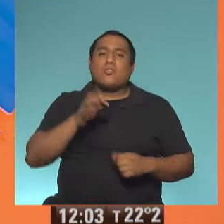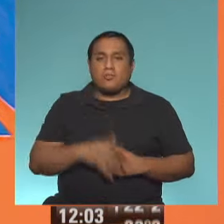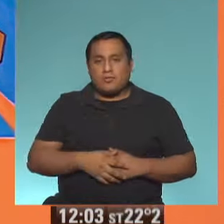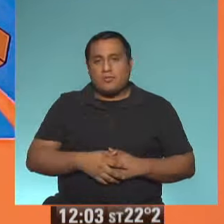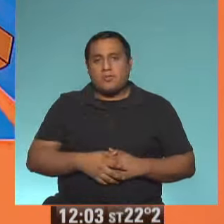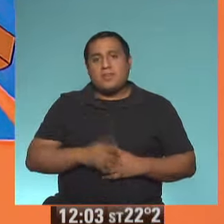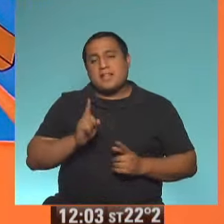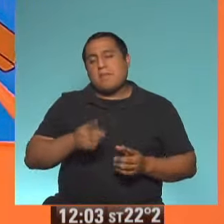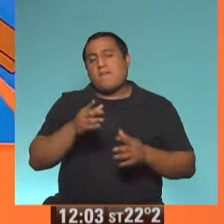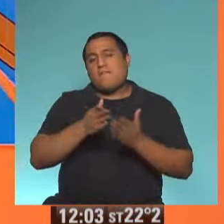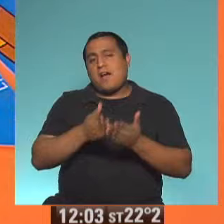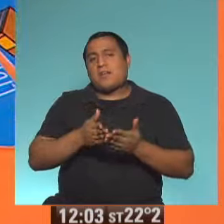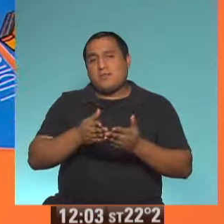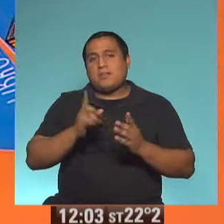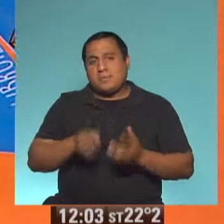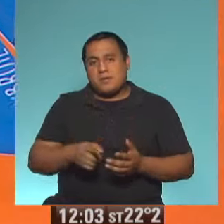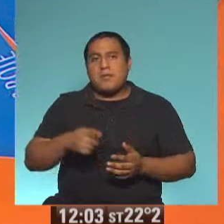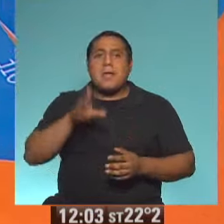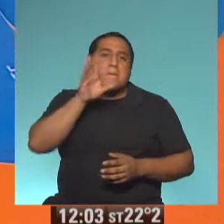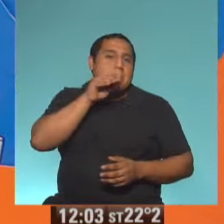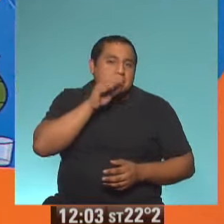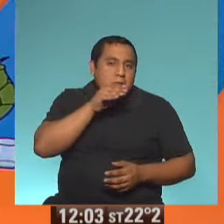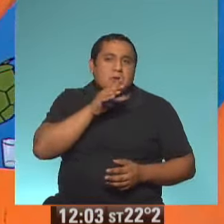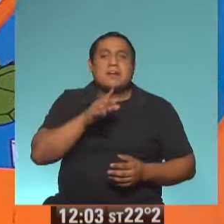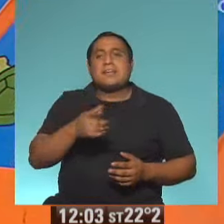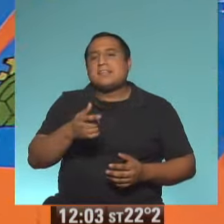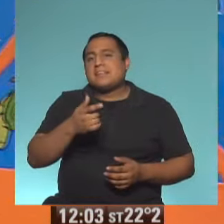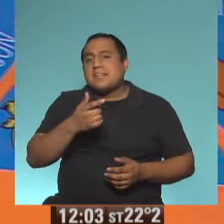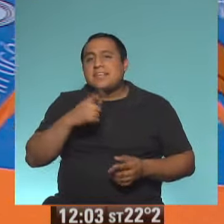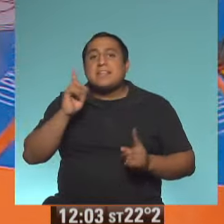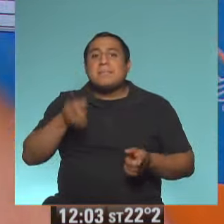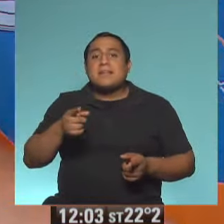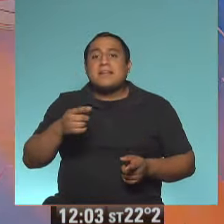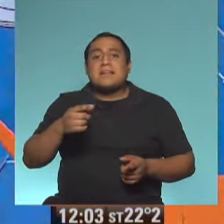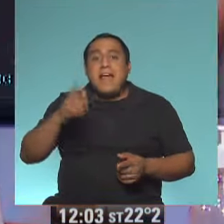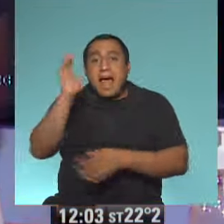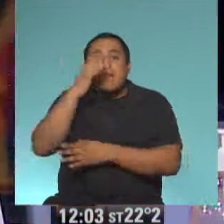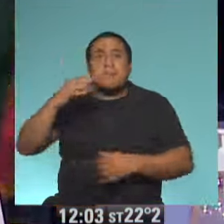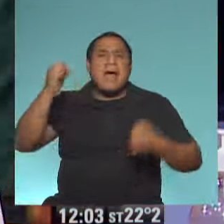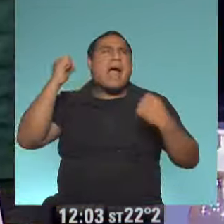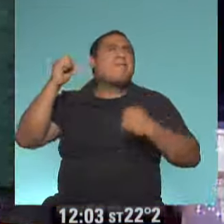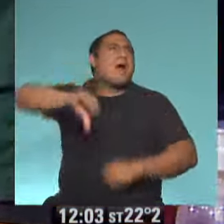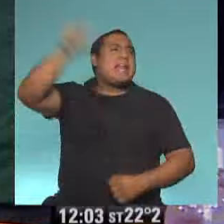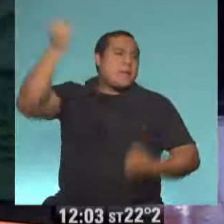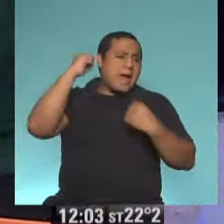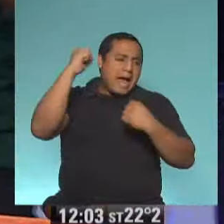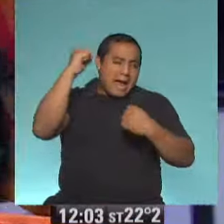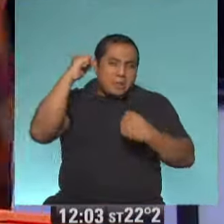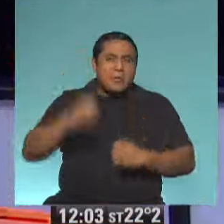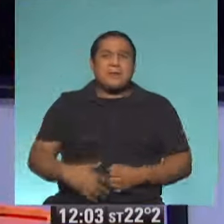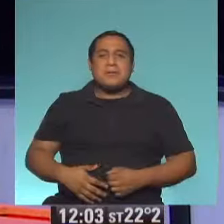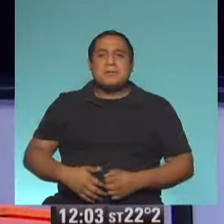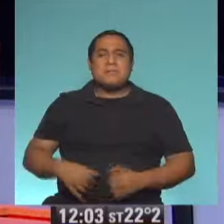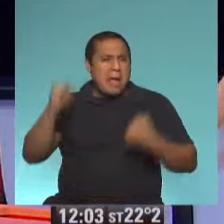un barquito. Ay, y no, tengo no, un patito. No, no, no. ¡Galleta y puertecita! ¡Y tengo un arbolito! No, no. ¡Gané!